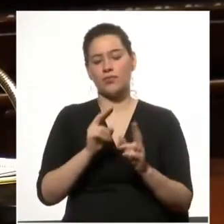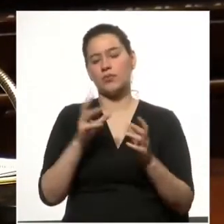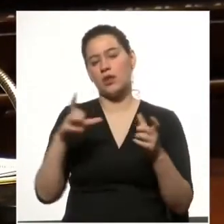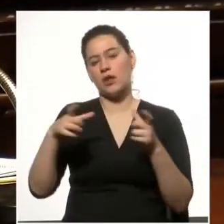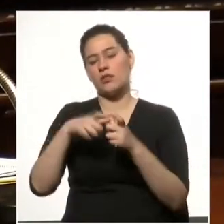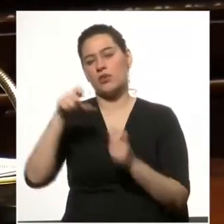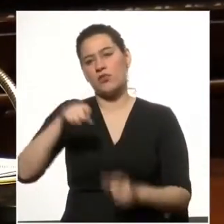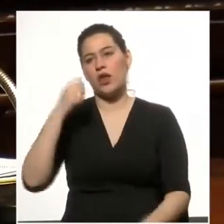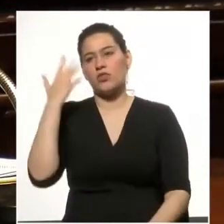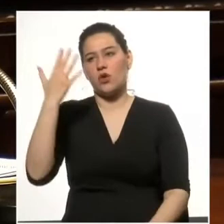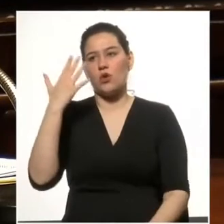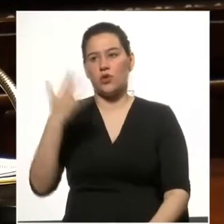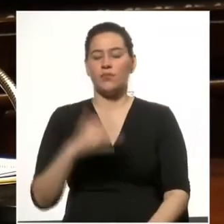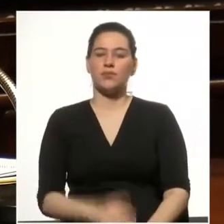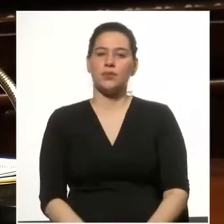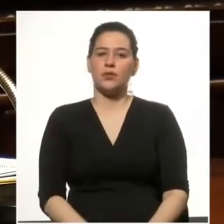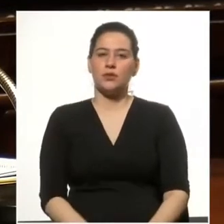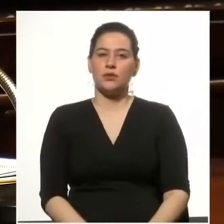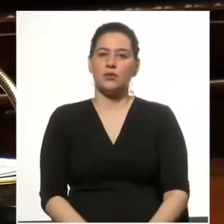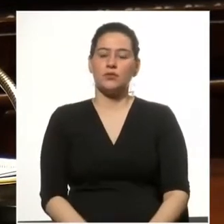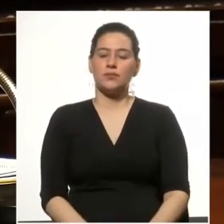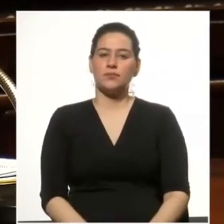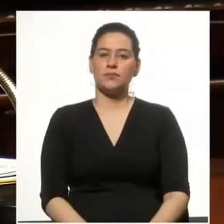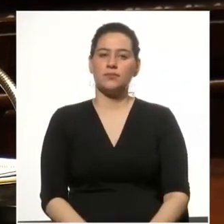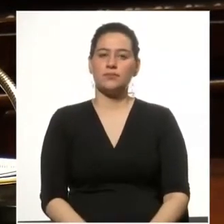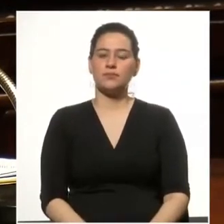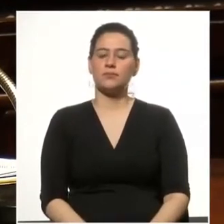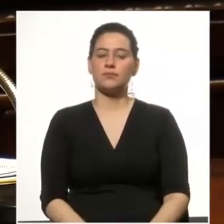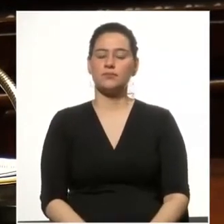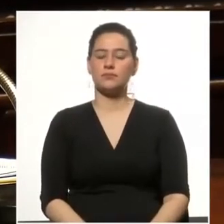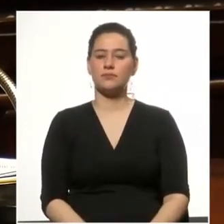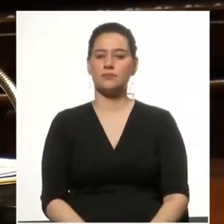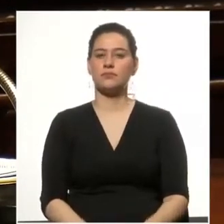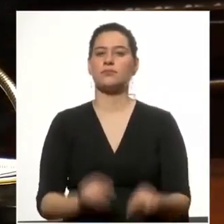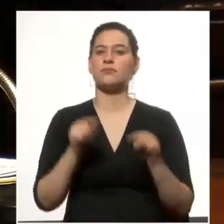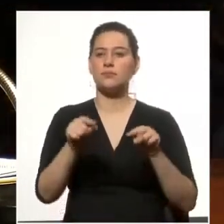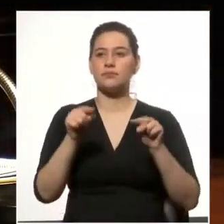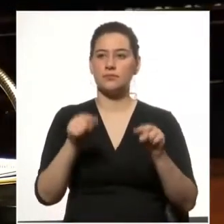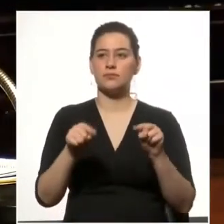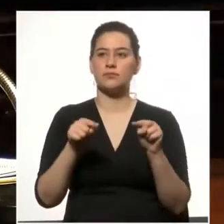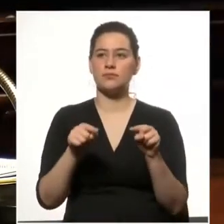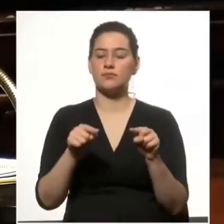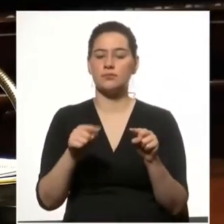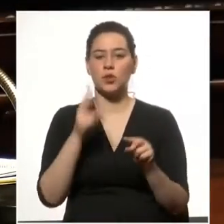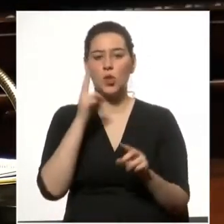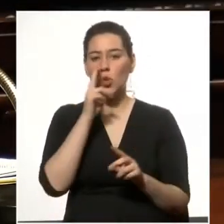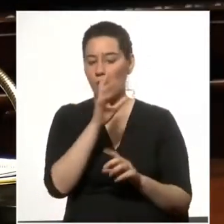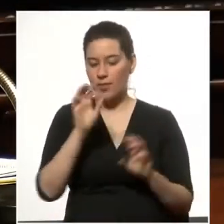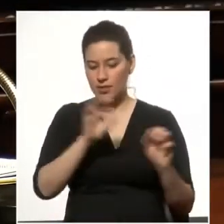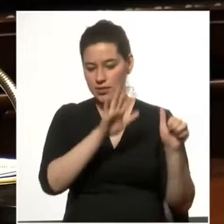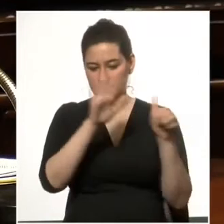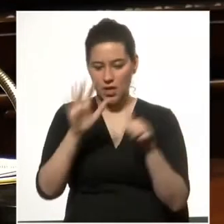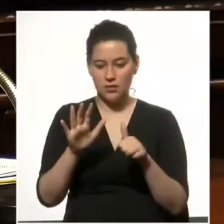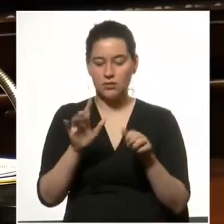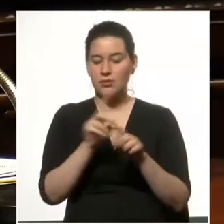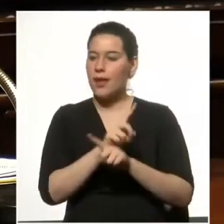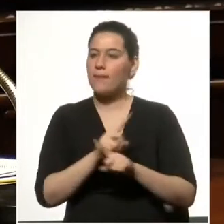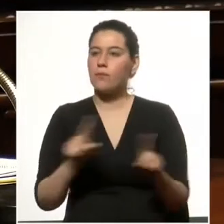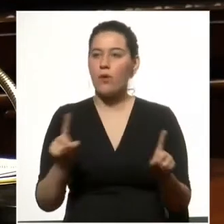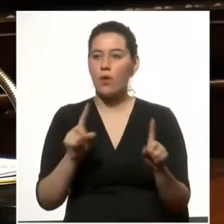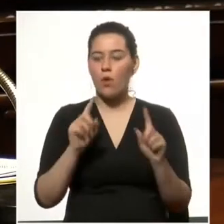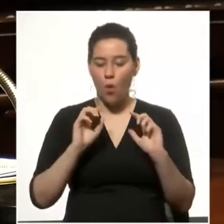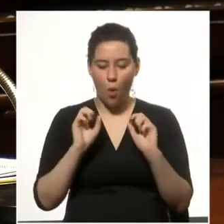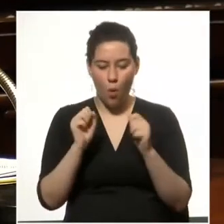Honor. Es decir, en ese caso, en el 2006, tampoco se